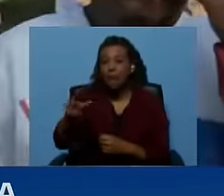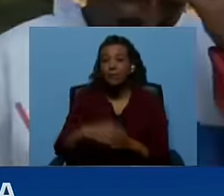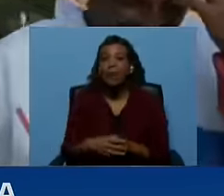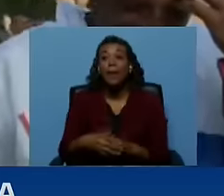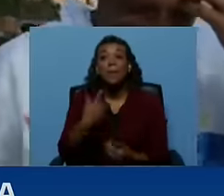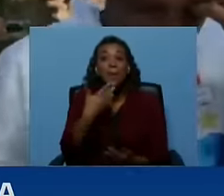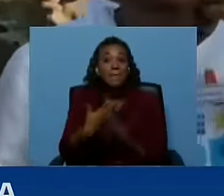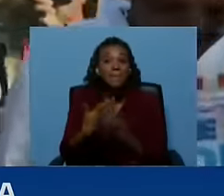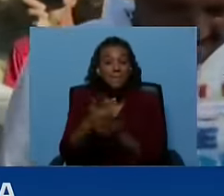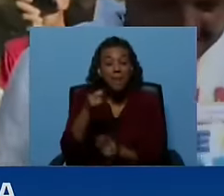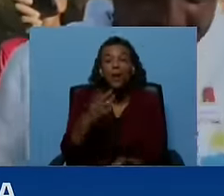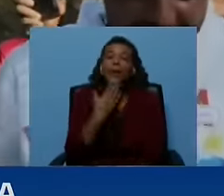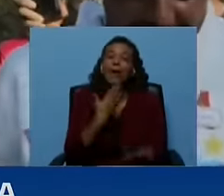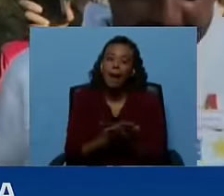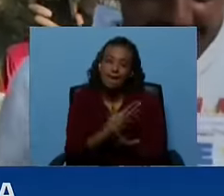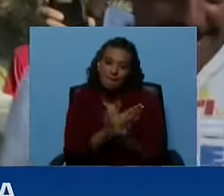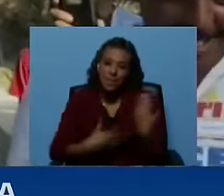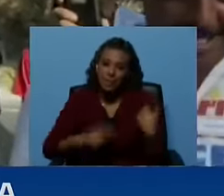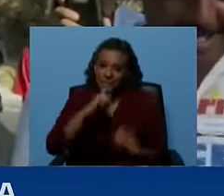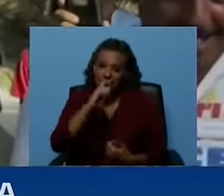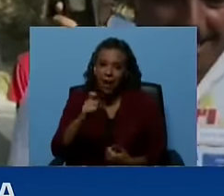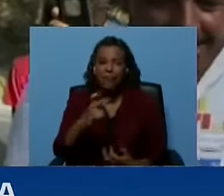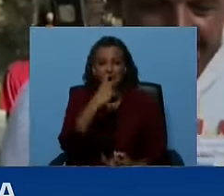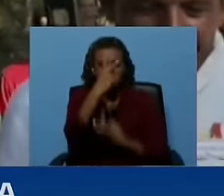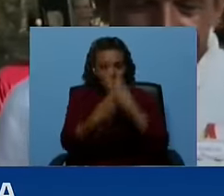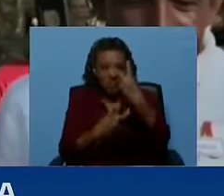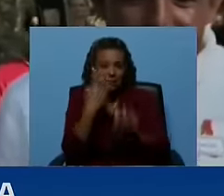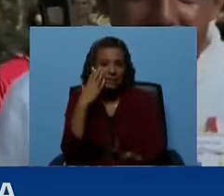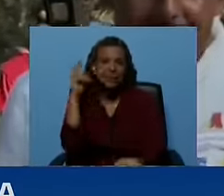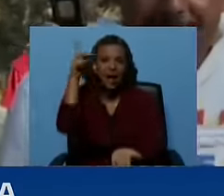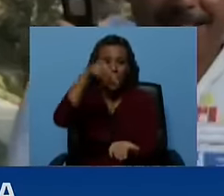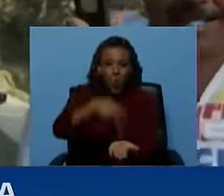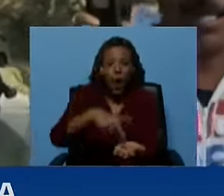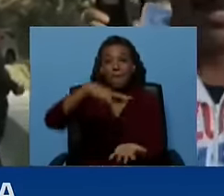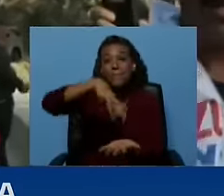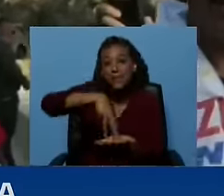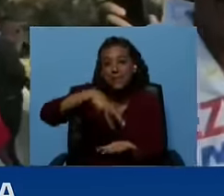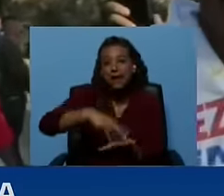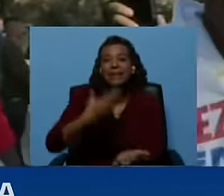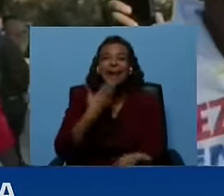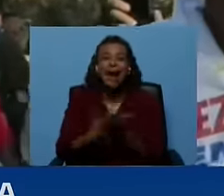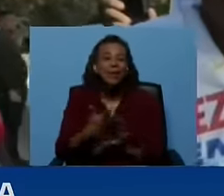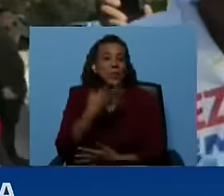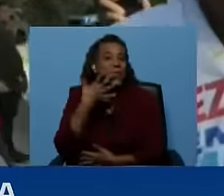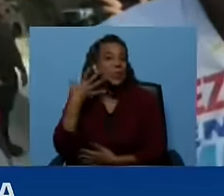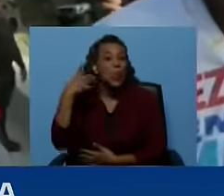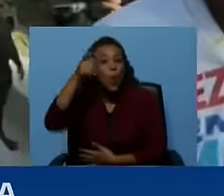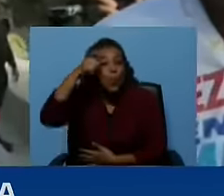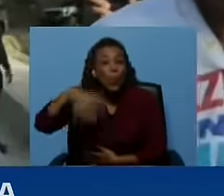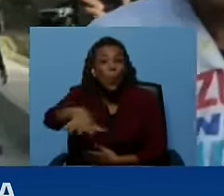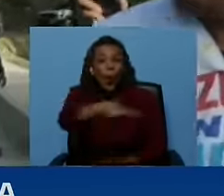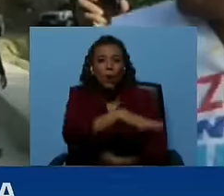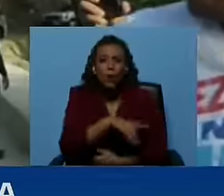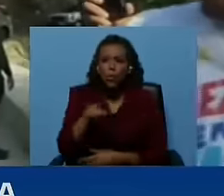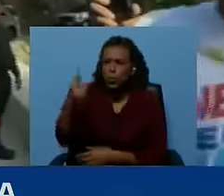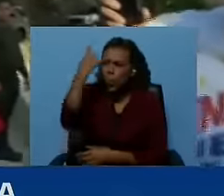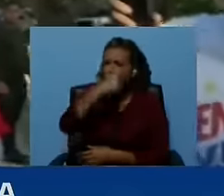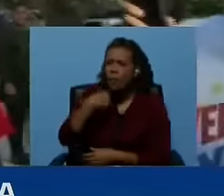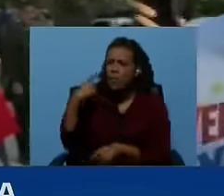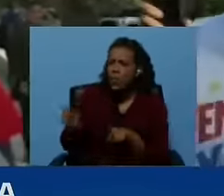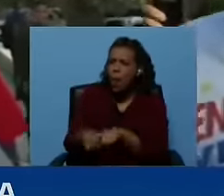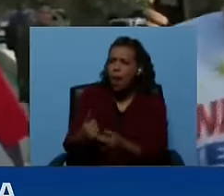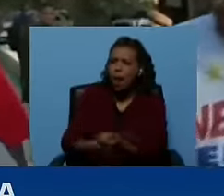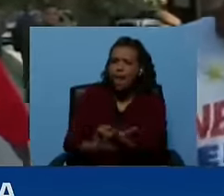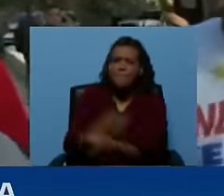todo gracias presidente por tener nuestra su visita aquí eso es un orgullo para parece una hermana mía verdad